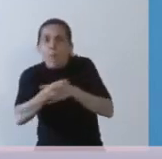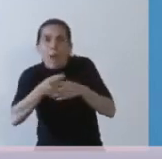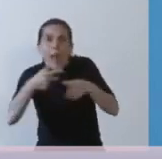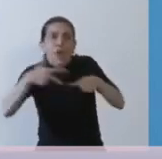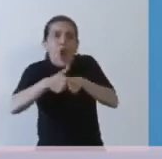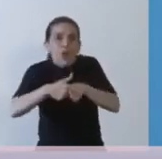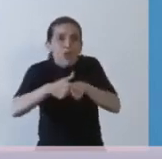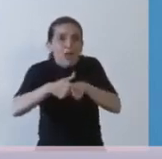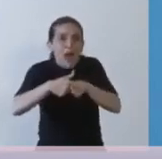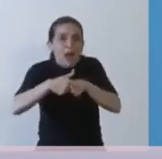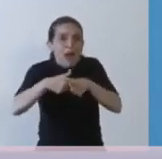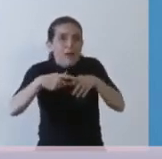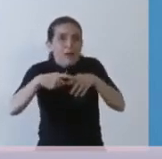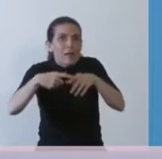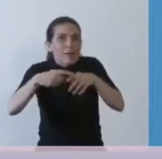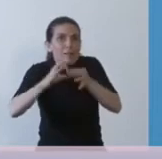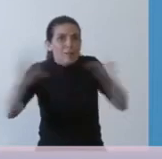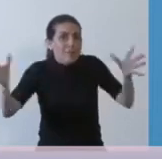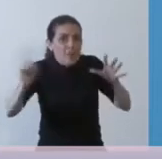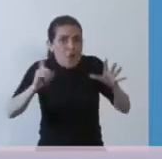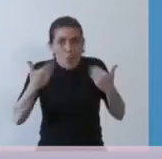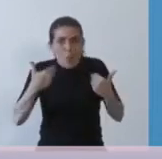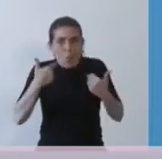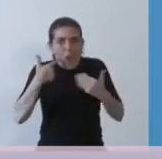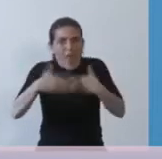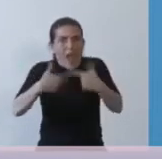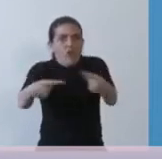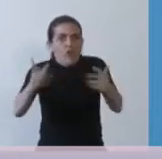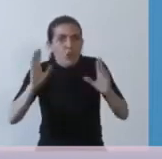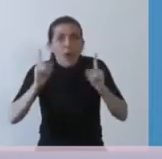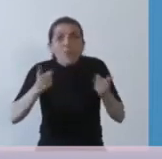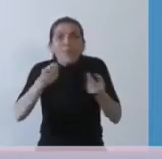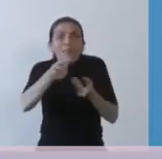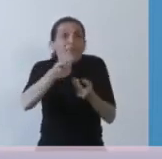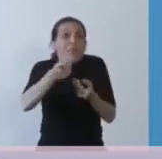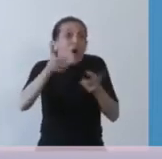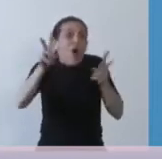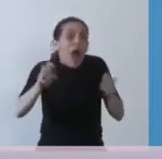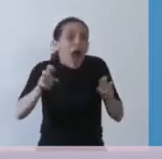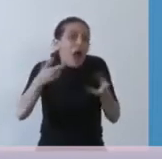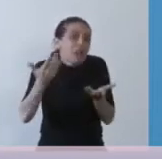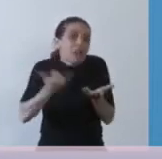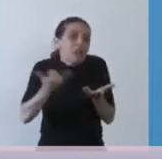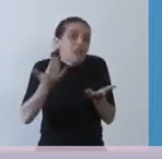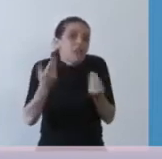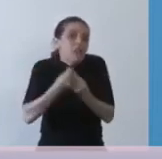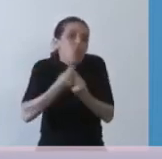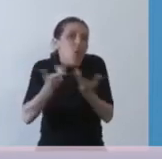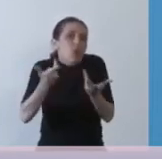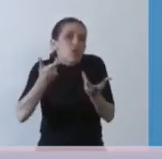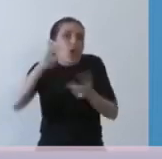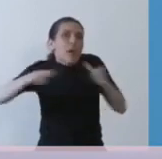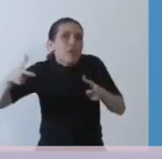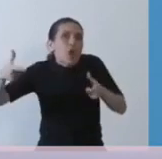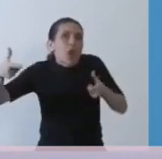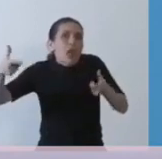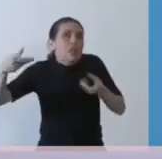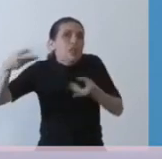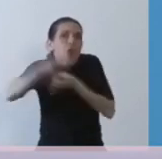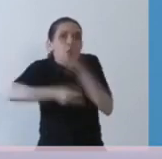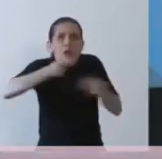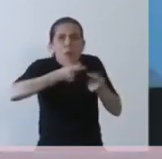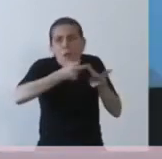o no tenga los problemas que pudieran presentarse ante este incremento tan significativo de la demanda que se ha